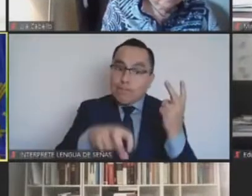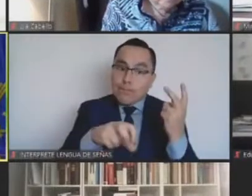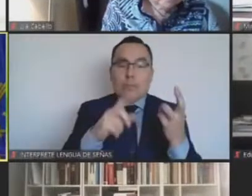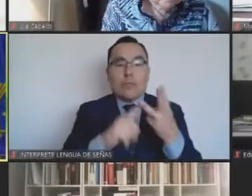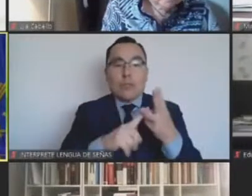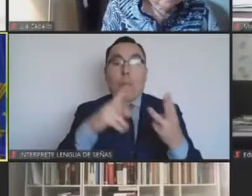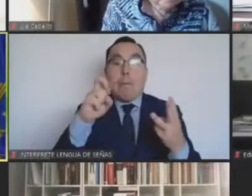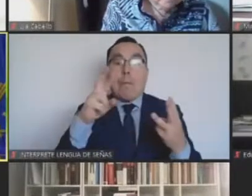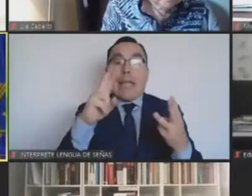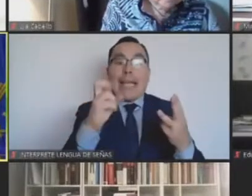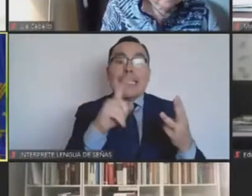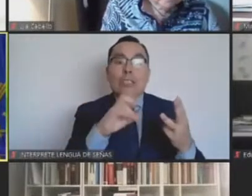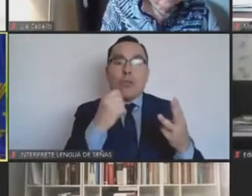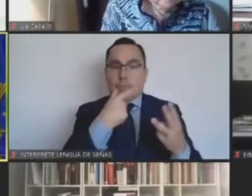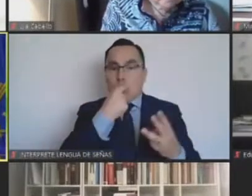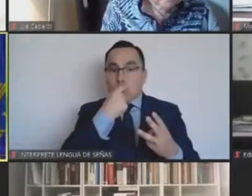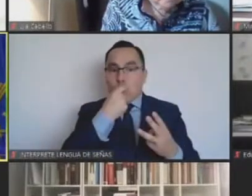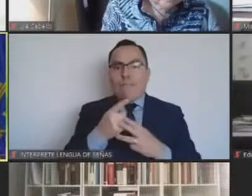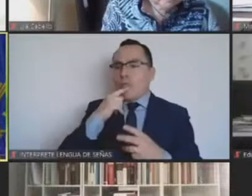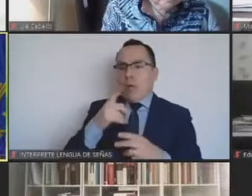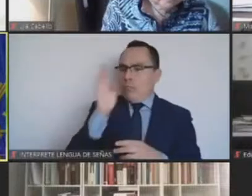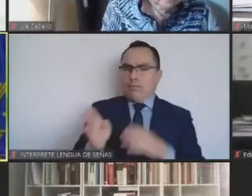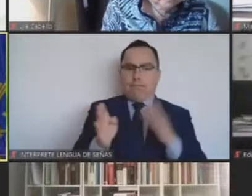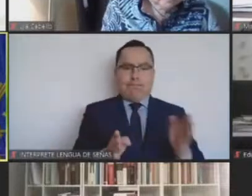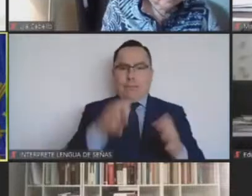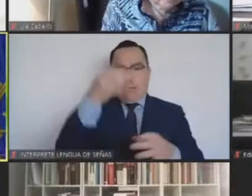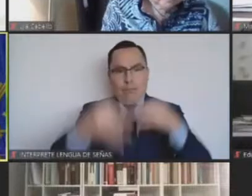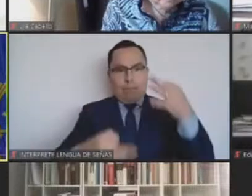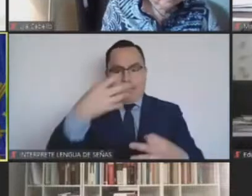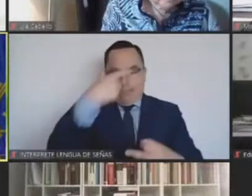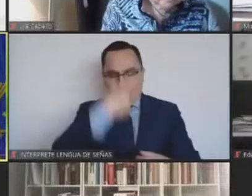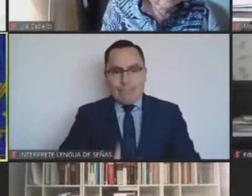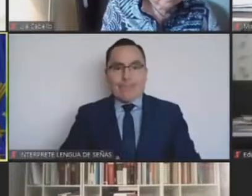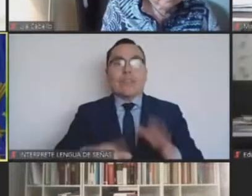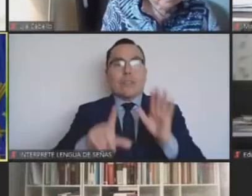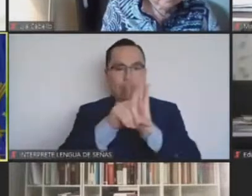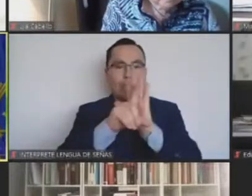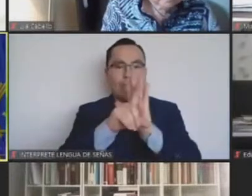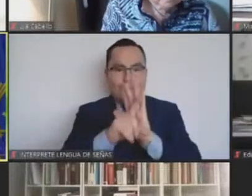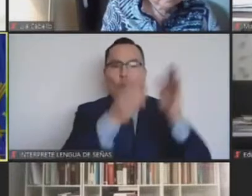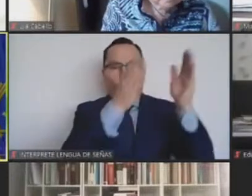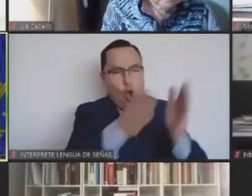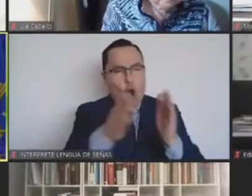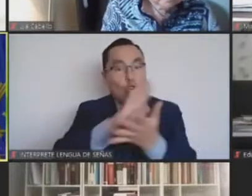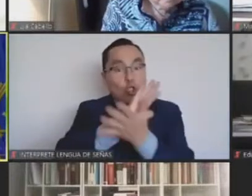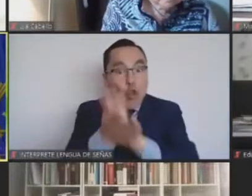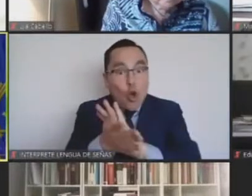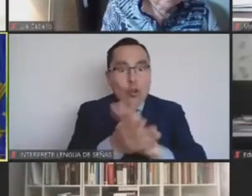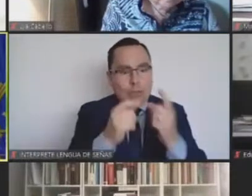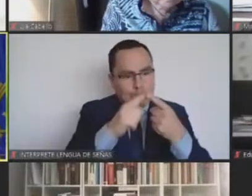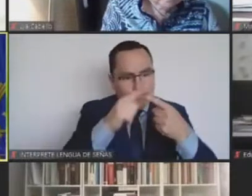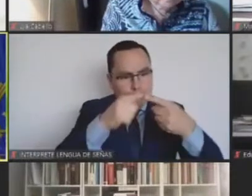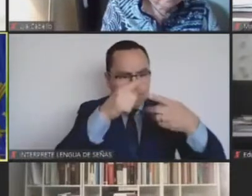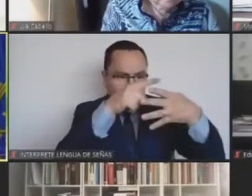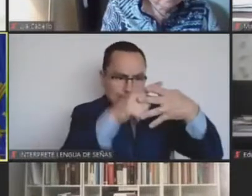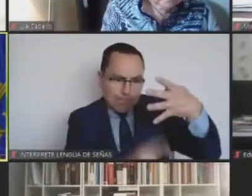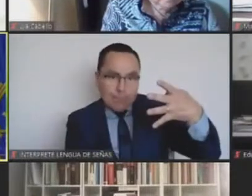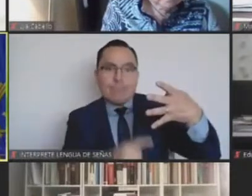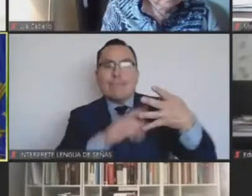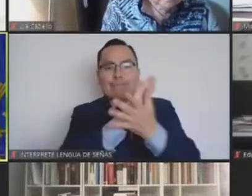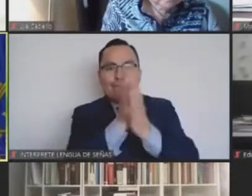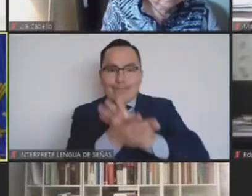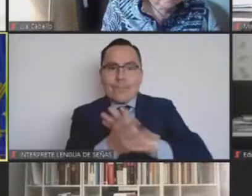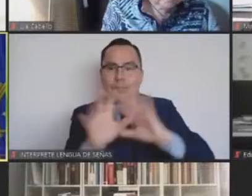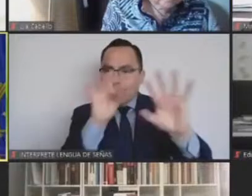peritos, requieren una atención pronta y profunda del legislador. Lo mismo sucede con los procesos de